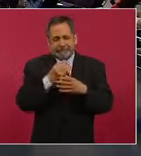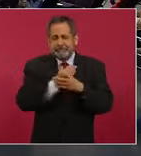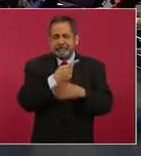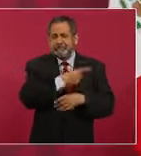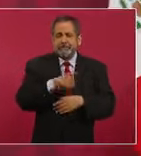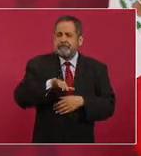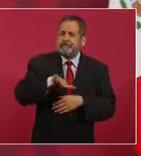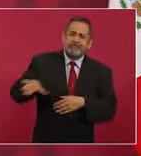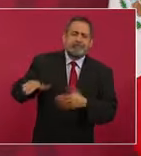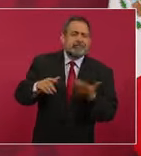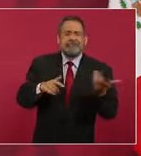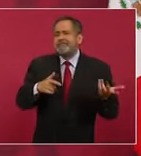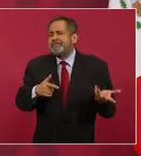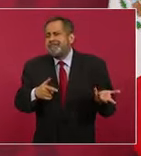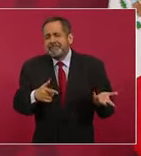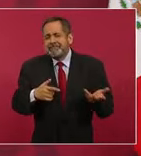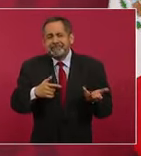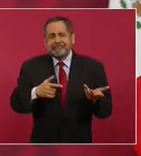clasista, racista,